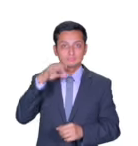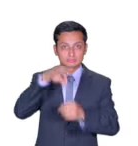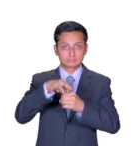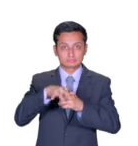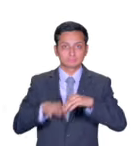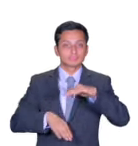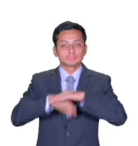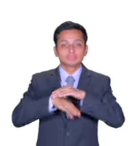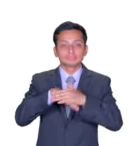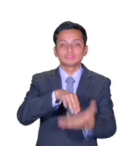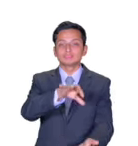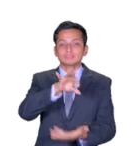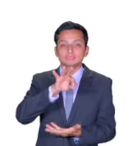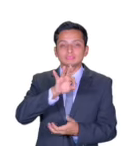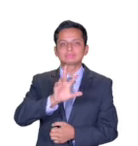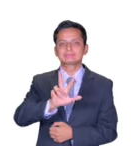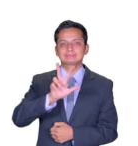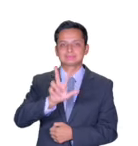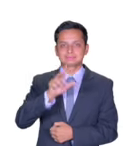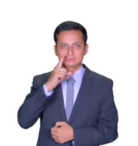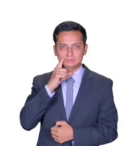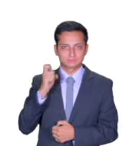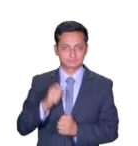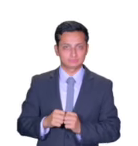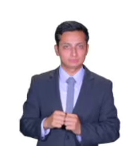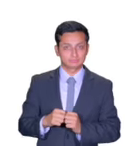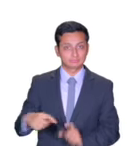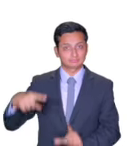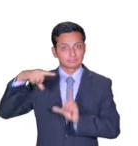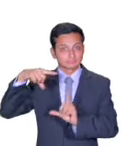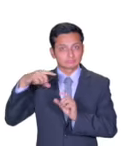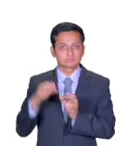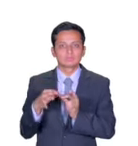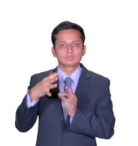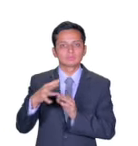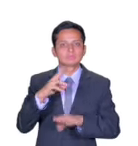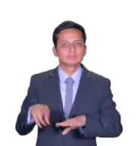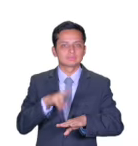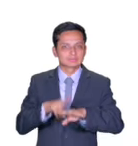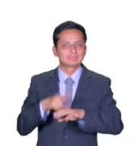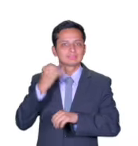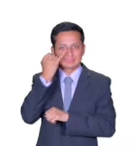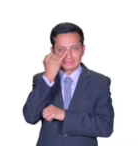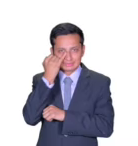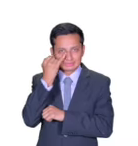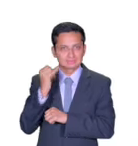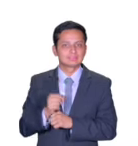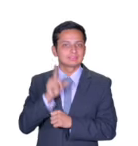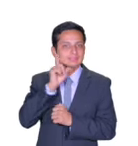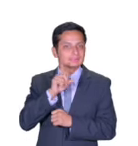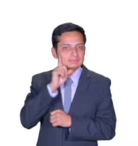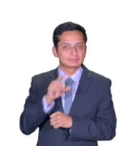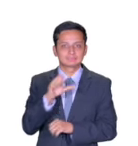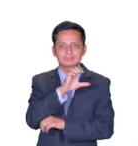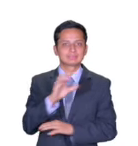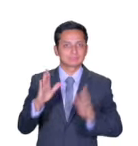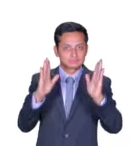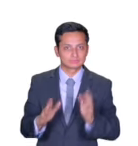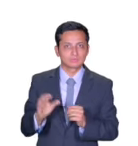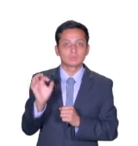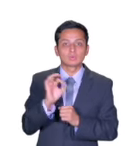la lista de hombres, en la que se elegirán hasta 3 candidatos, y otra de la lista de pueblos y nacionalidades